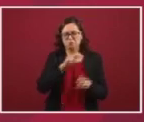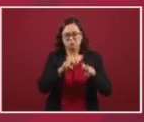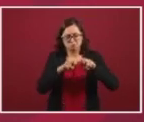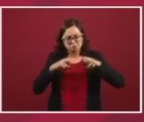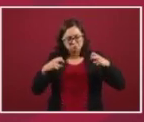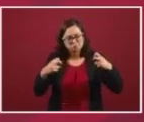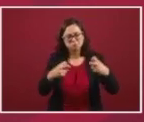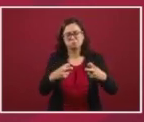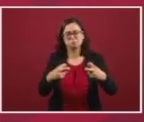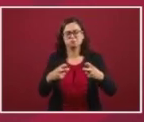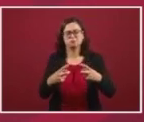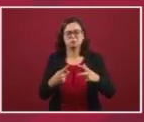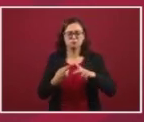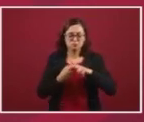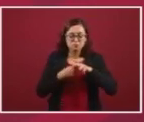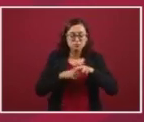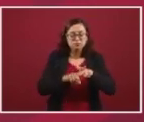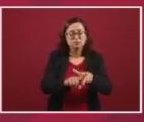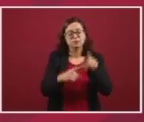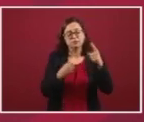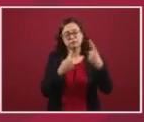para tratar los temas